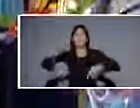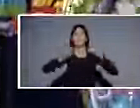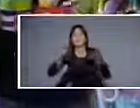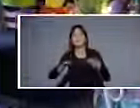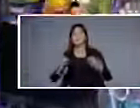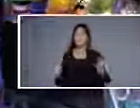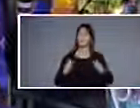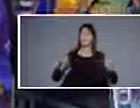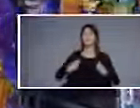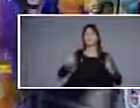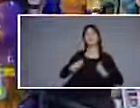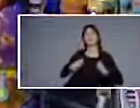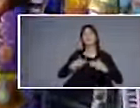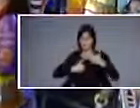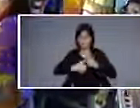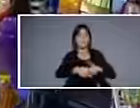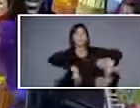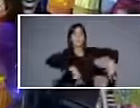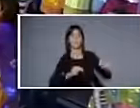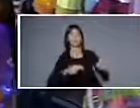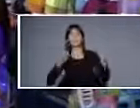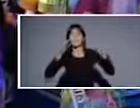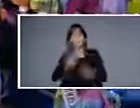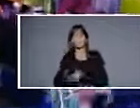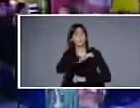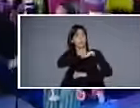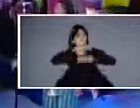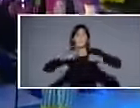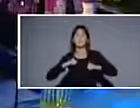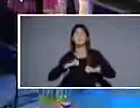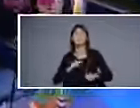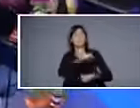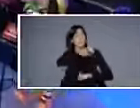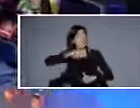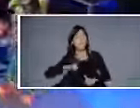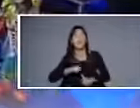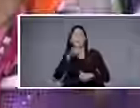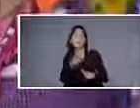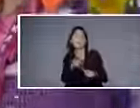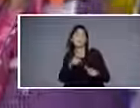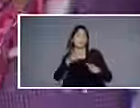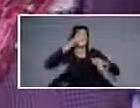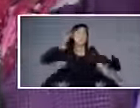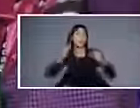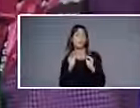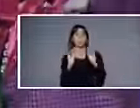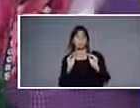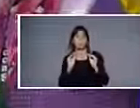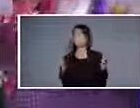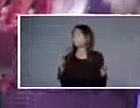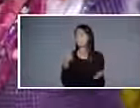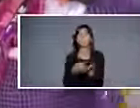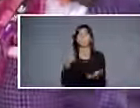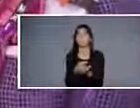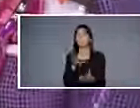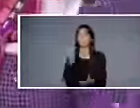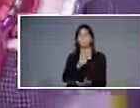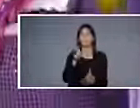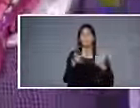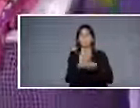La sanidad acabará privatizada, tu salud no valdrá nada. Si no la puedes pagar, tu